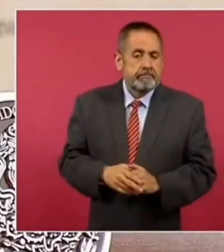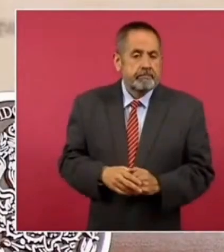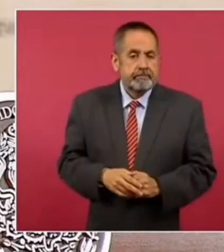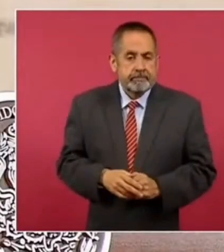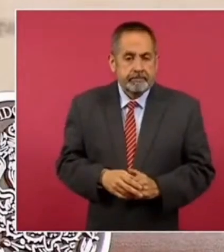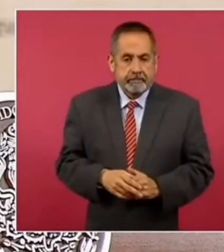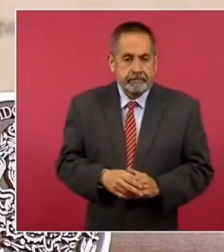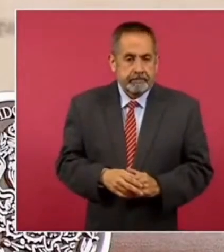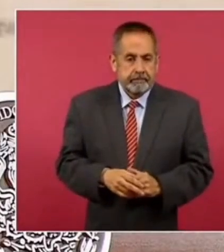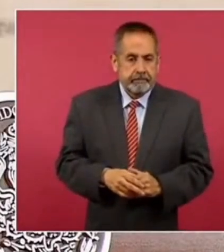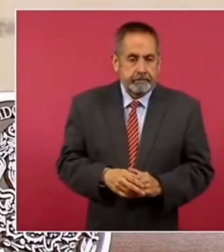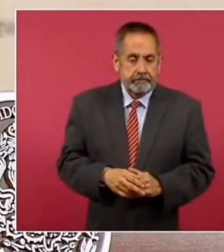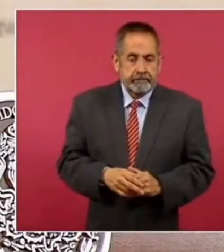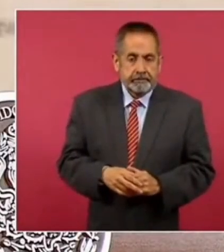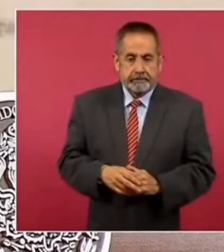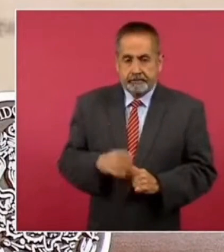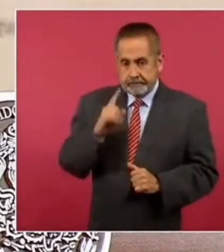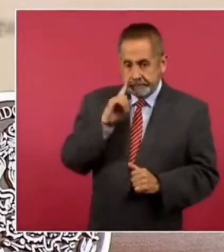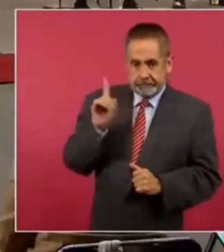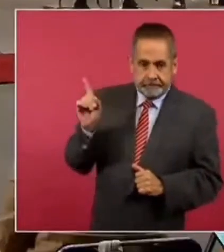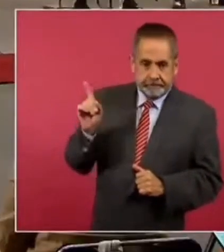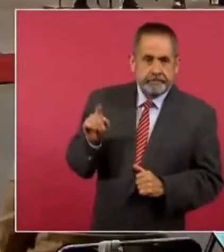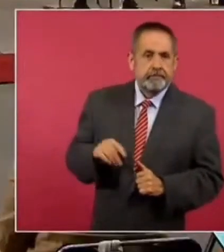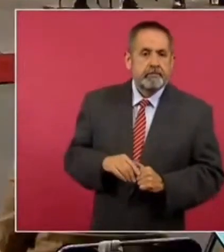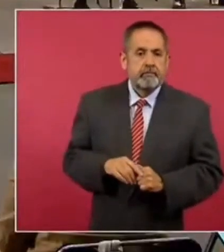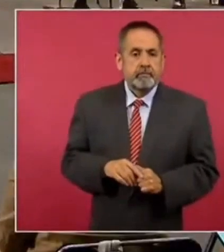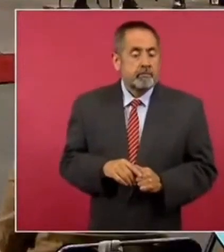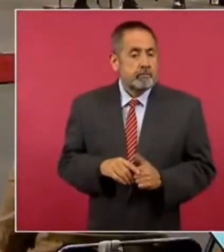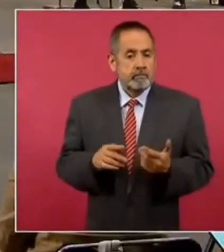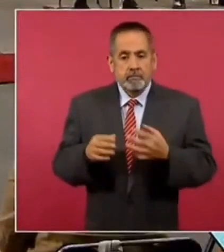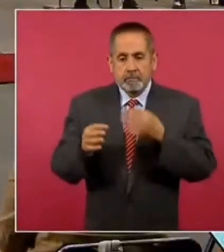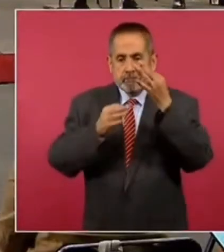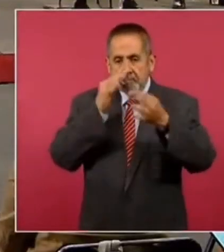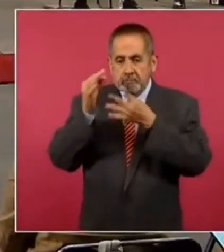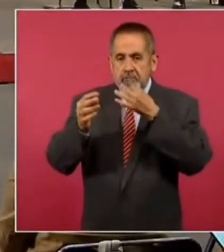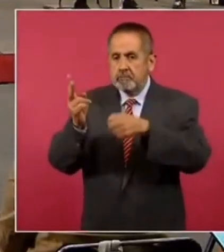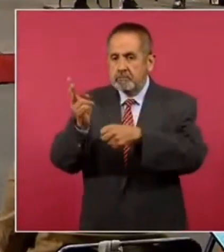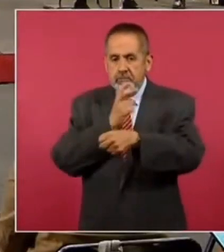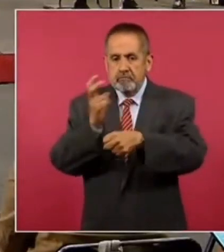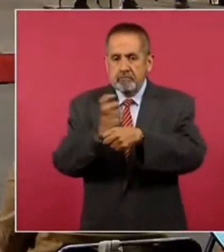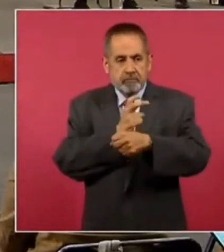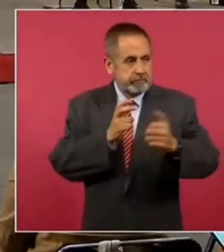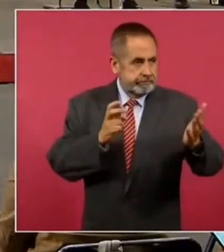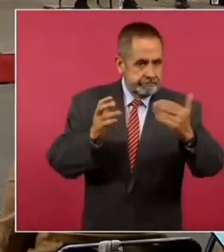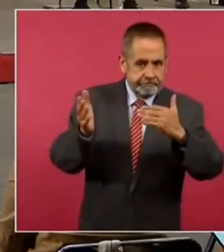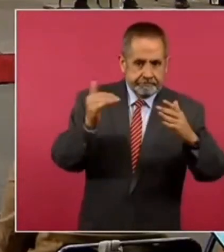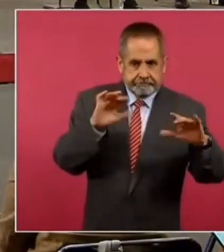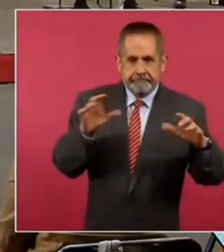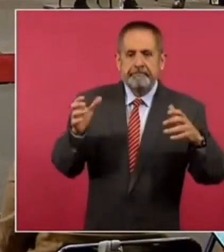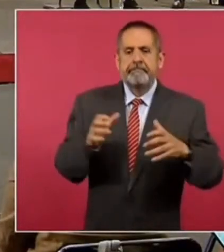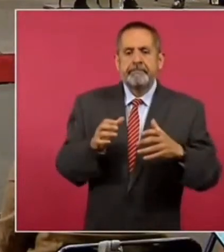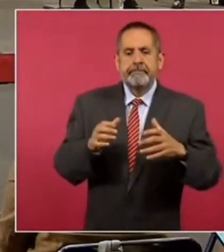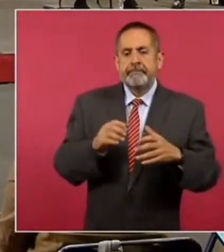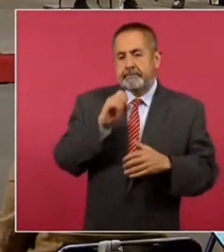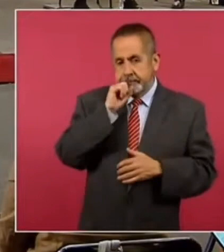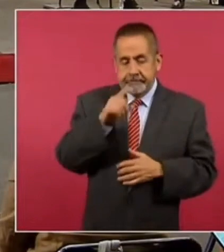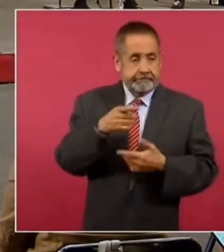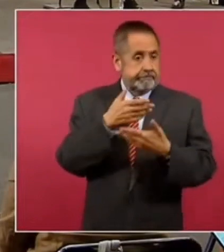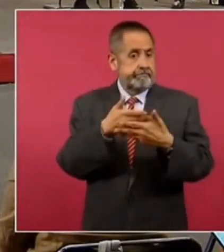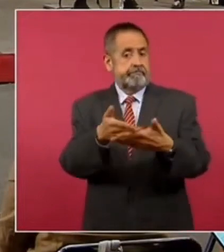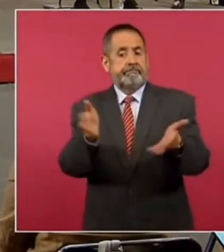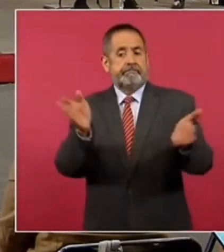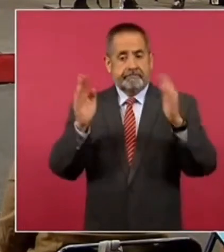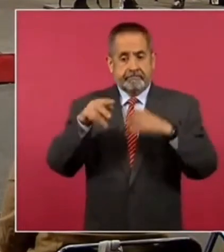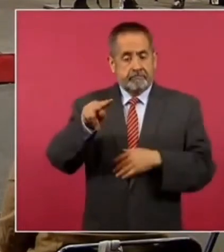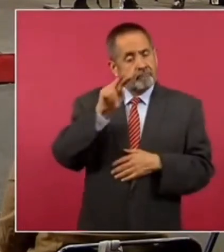jubilación. La siguiente, tenemos la convocatoria y que además está abierta para quienes